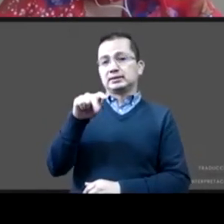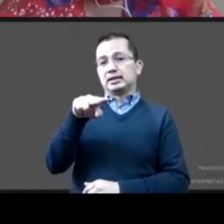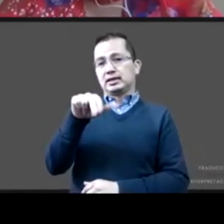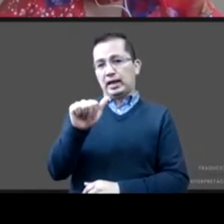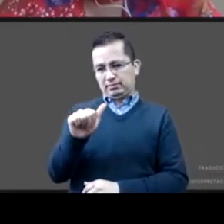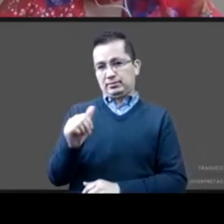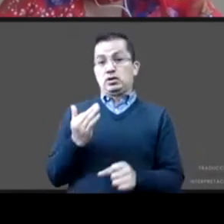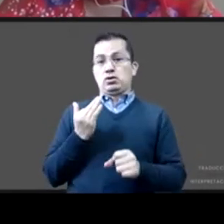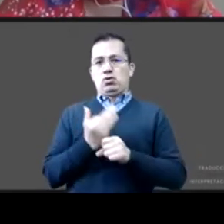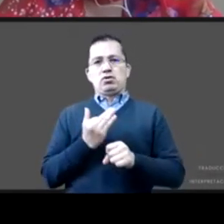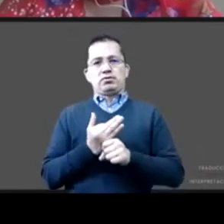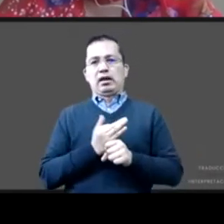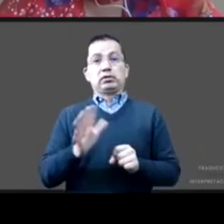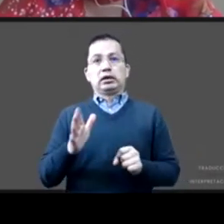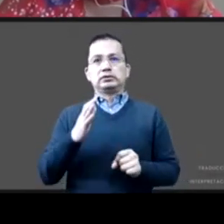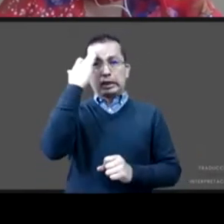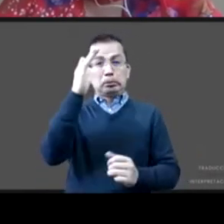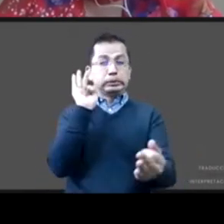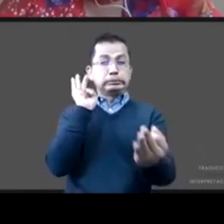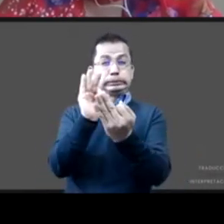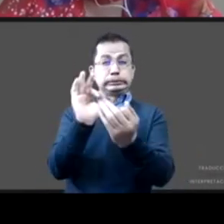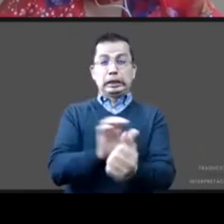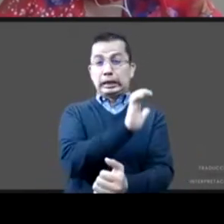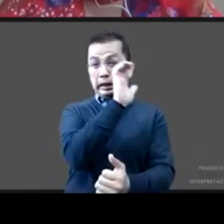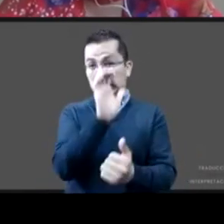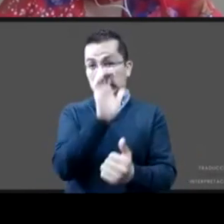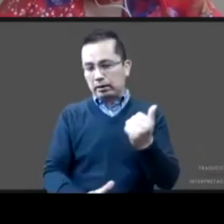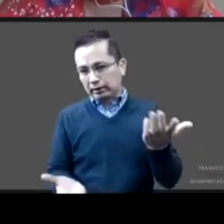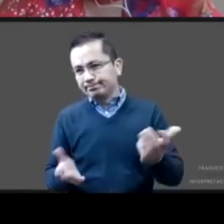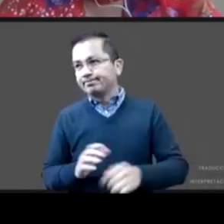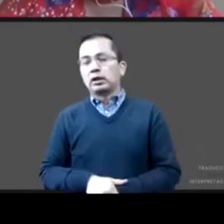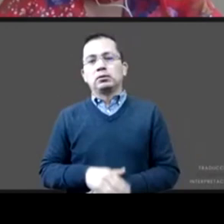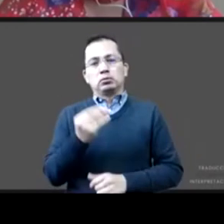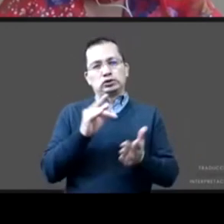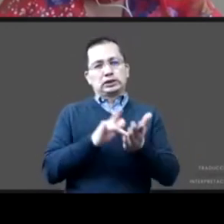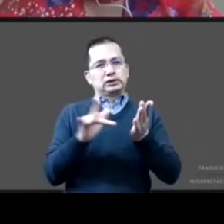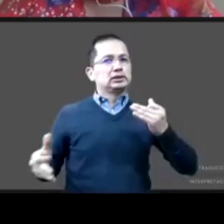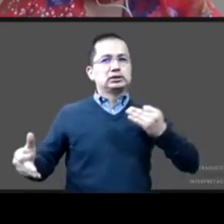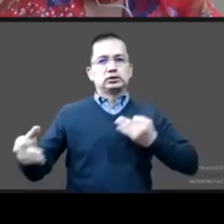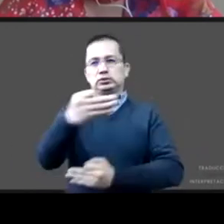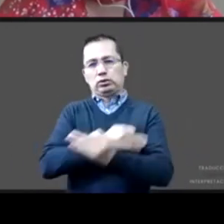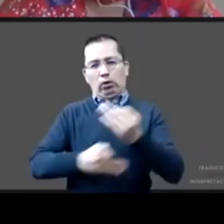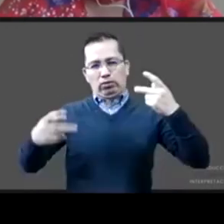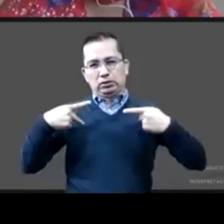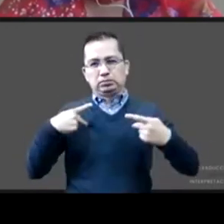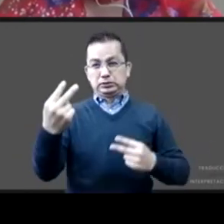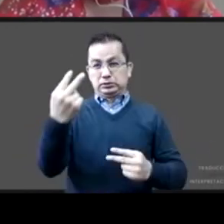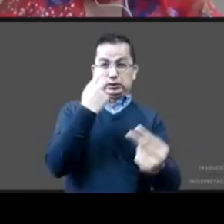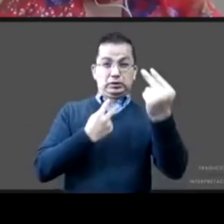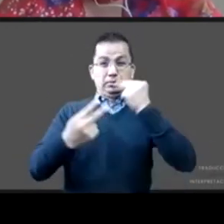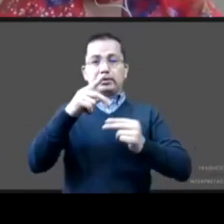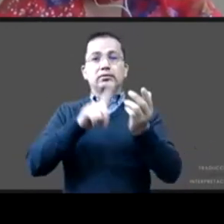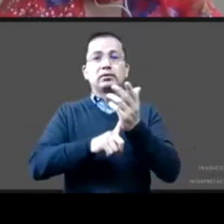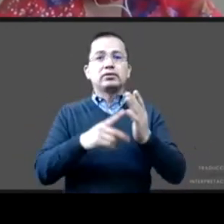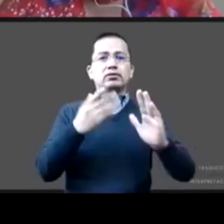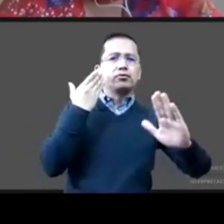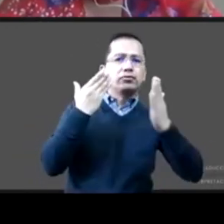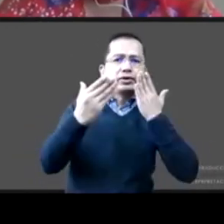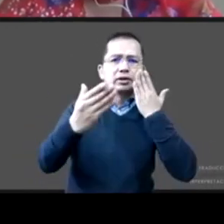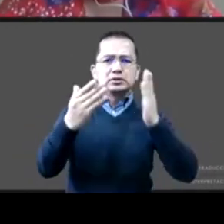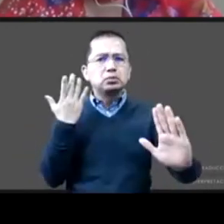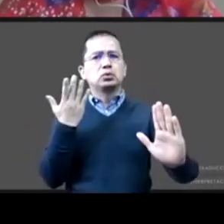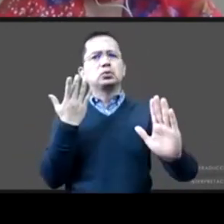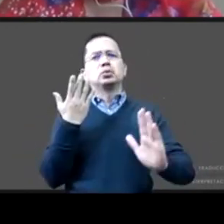tenemos en este webinar, reiterando el agradecimiento a todas y a todos que nos están siguiendo tanto en Facebook como en la plataforma